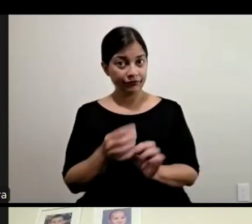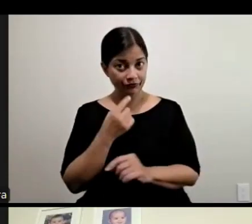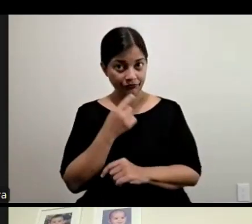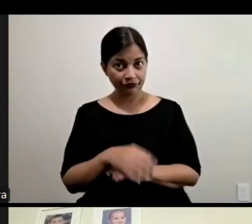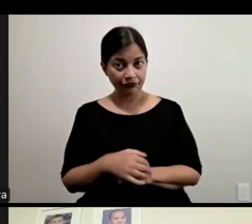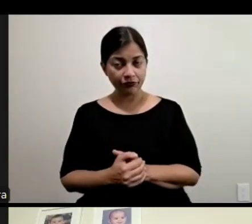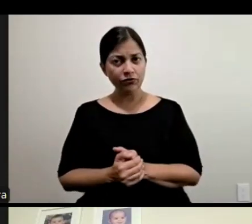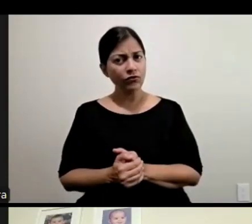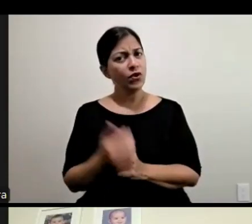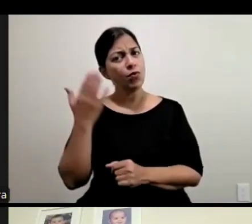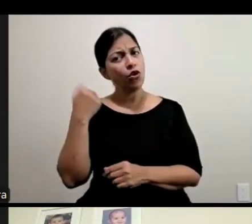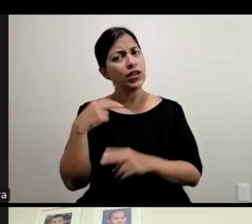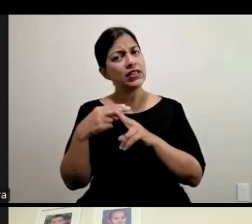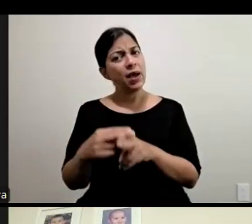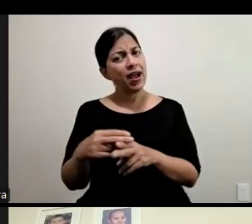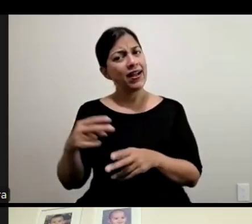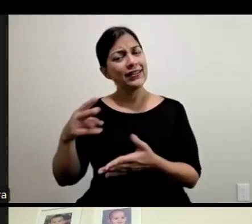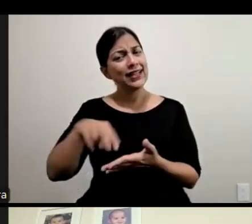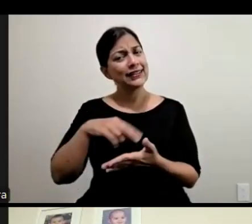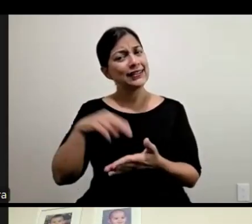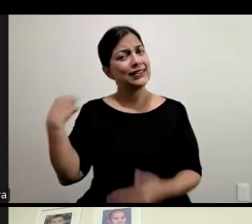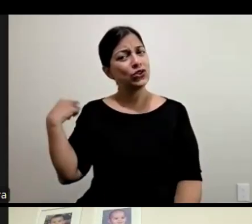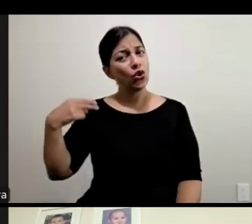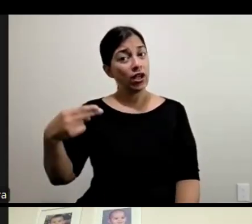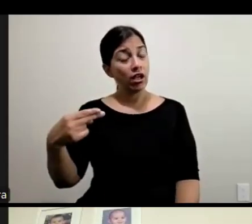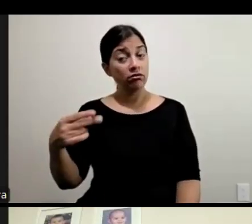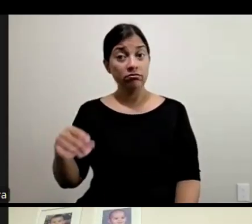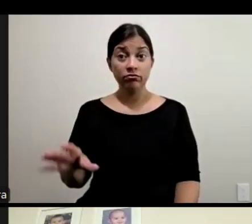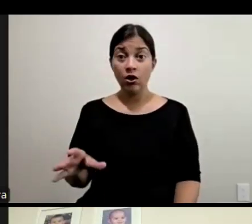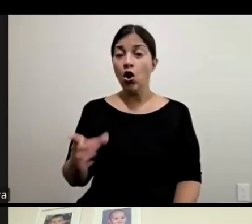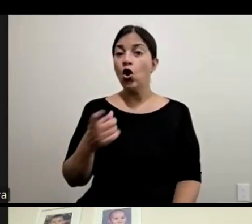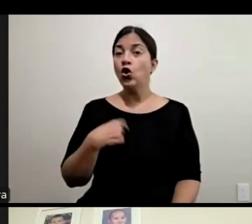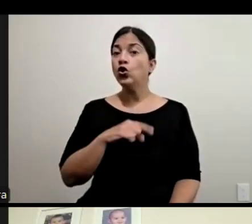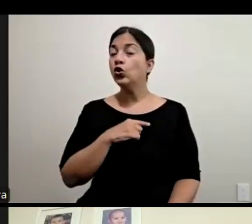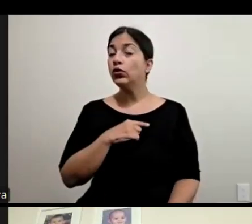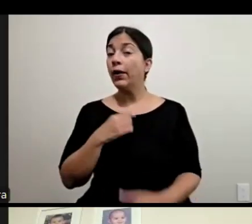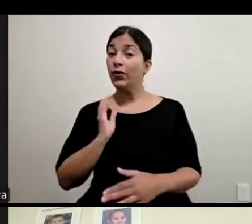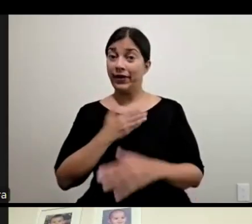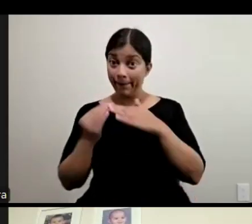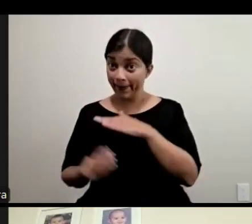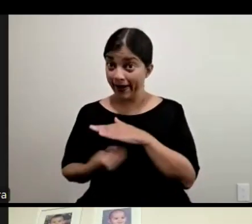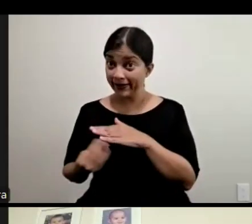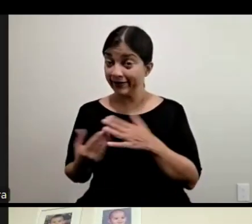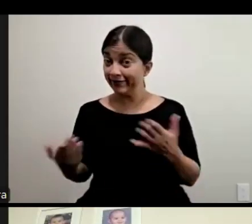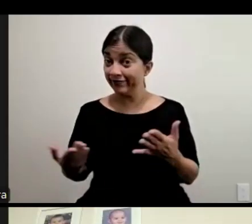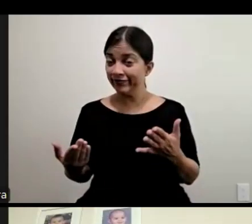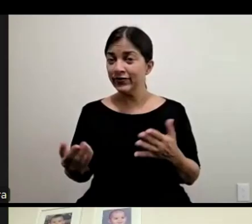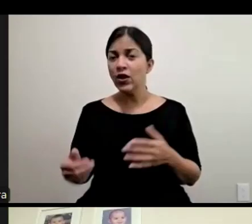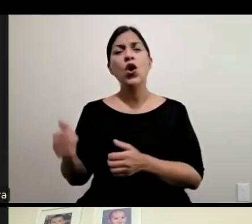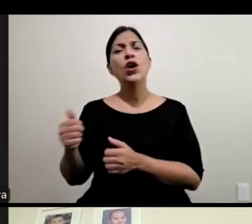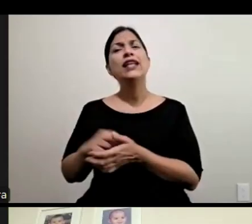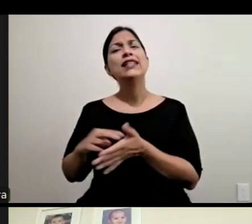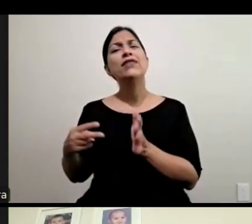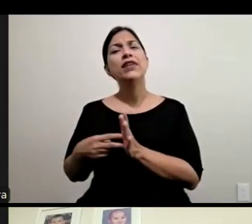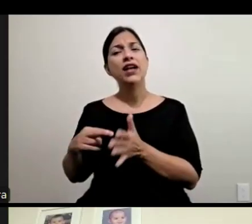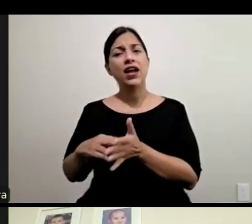¿Por qué se llama danza histórica, no? Y si nosotros partimos de la premisa de cuál es la definición de historia, es